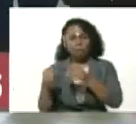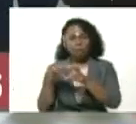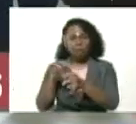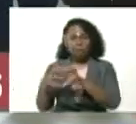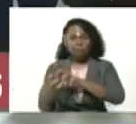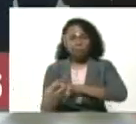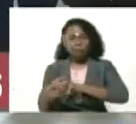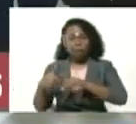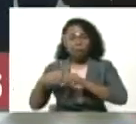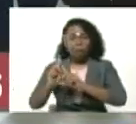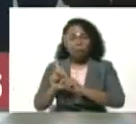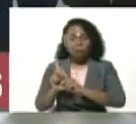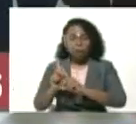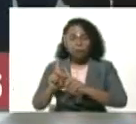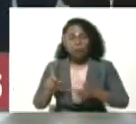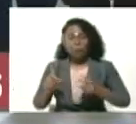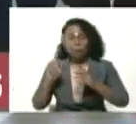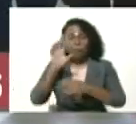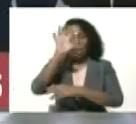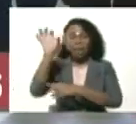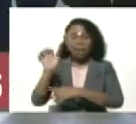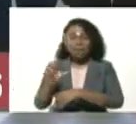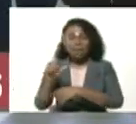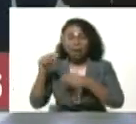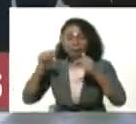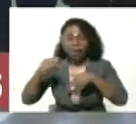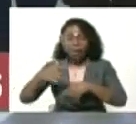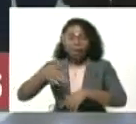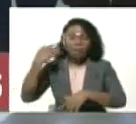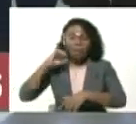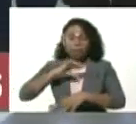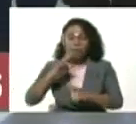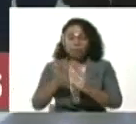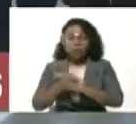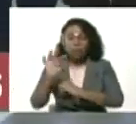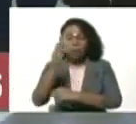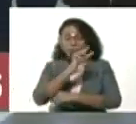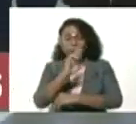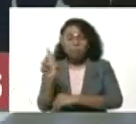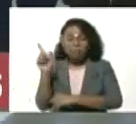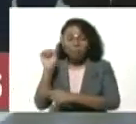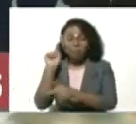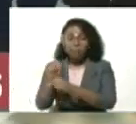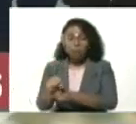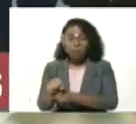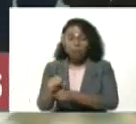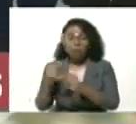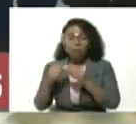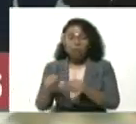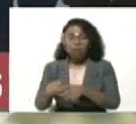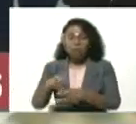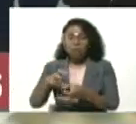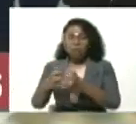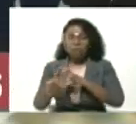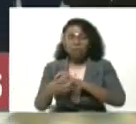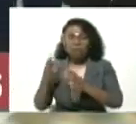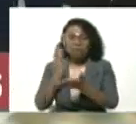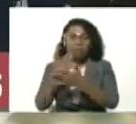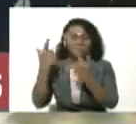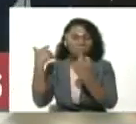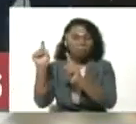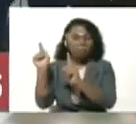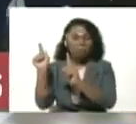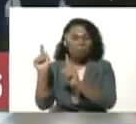otros países, en ruinas. Como quedaba aquí en aquella época de la Cuarta República, se abandonaba y quedaba en ruinas para siempre.